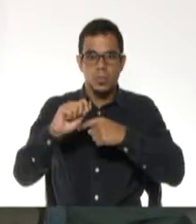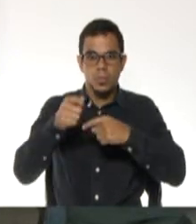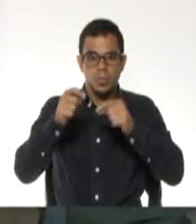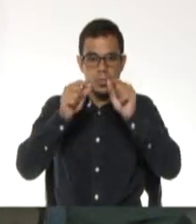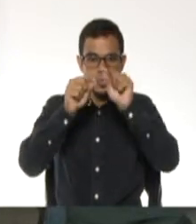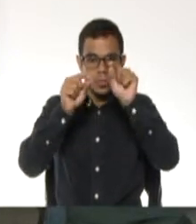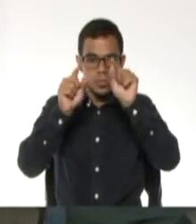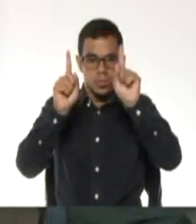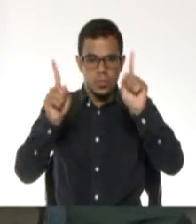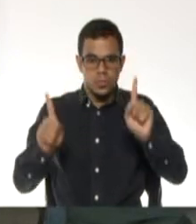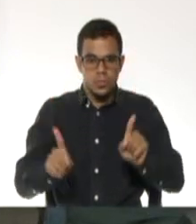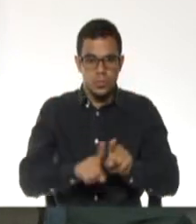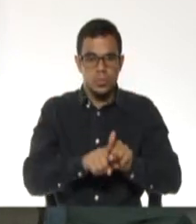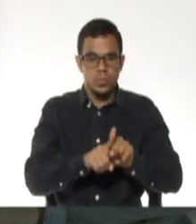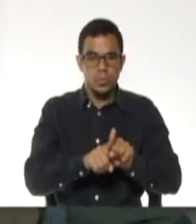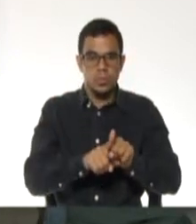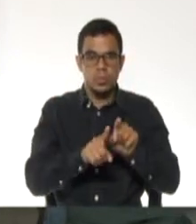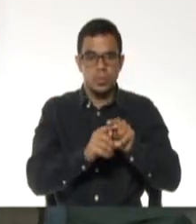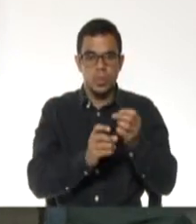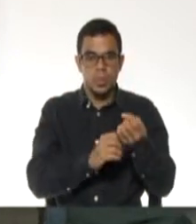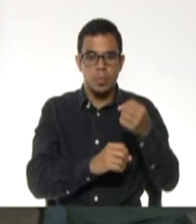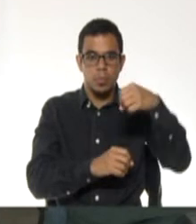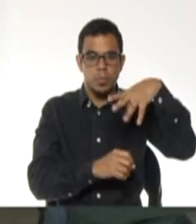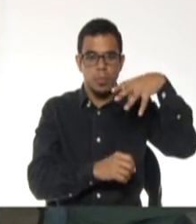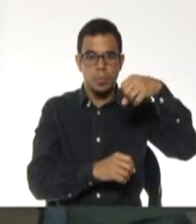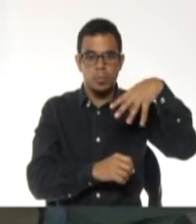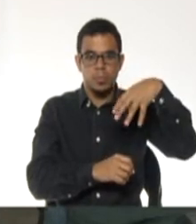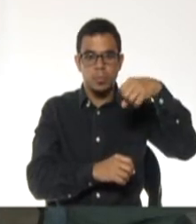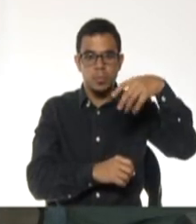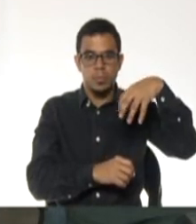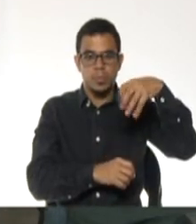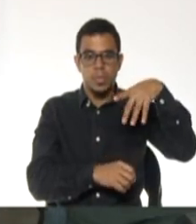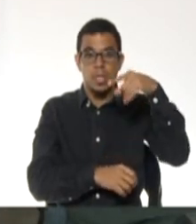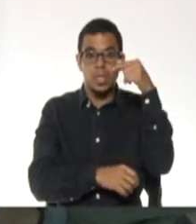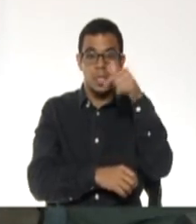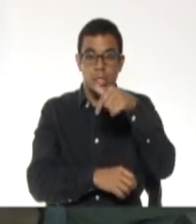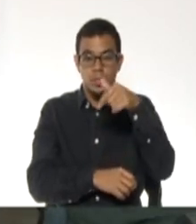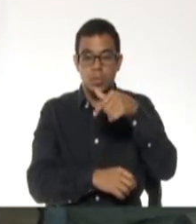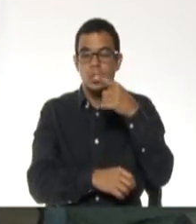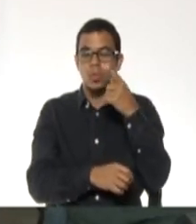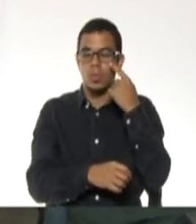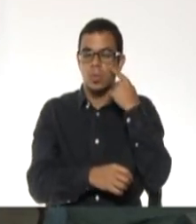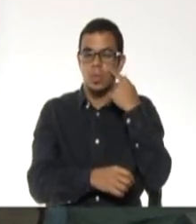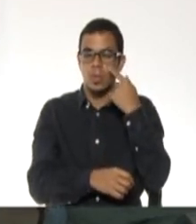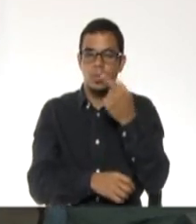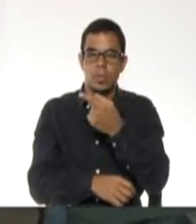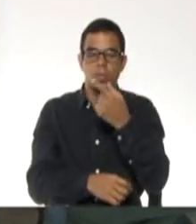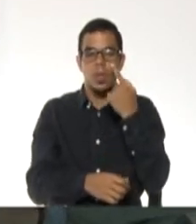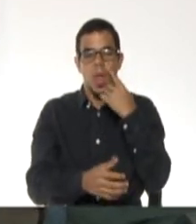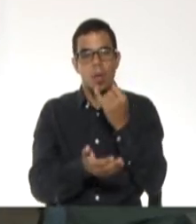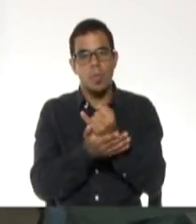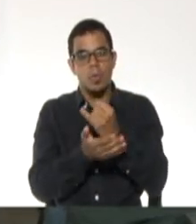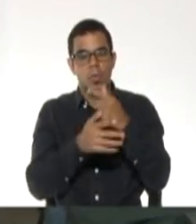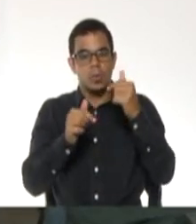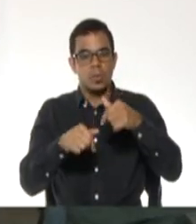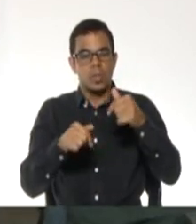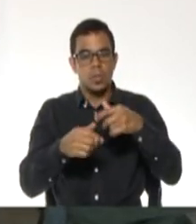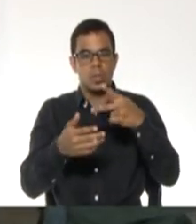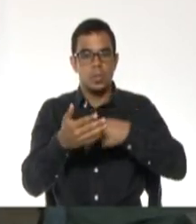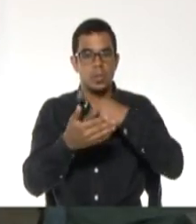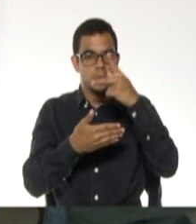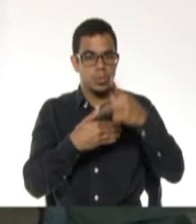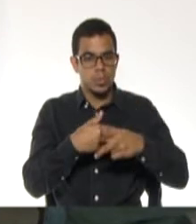bombillo, que es el testigo lumínico, se enciende. Eso es lo que hemos hecho con este probador casero. Ok. Oye,